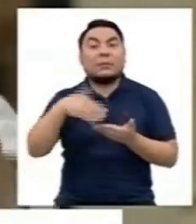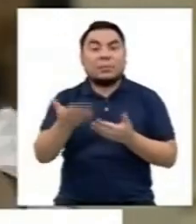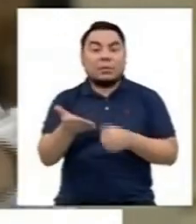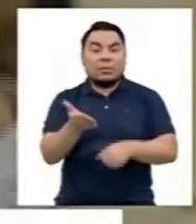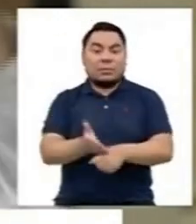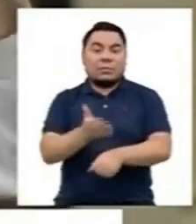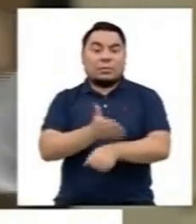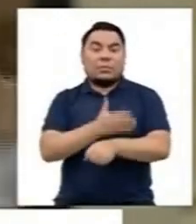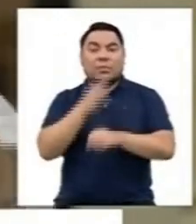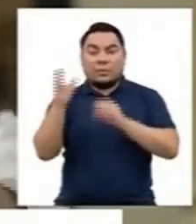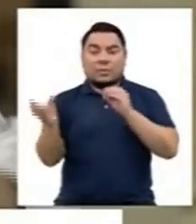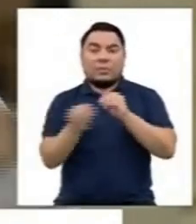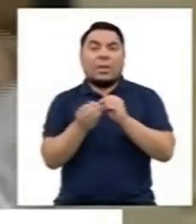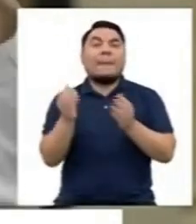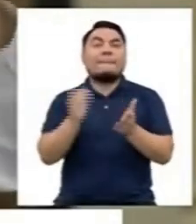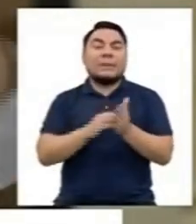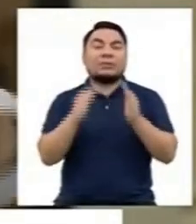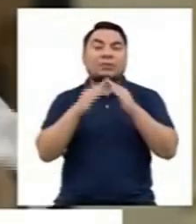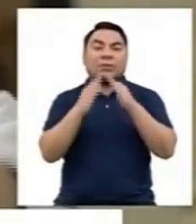y que junto